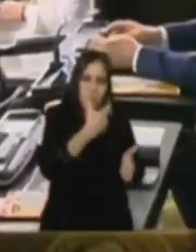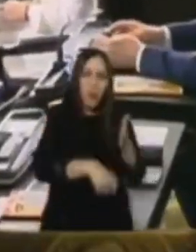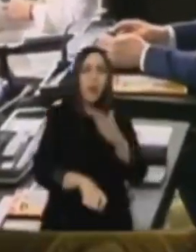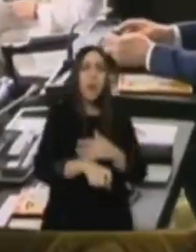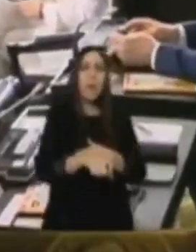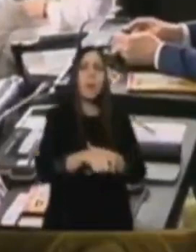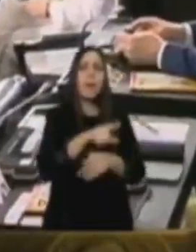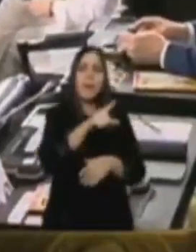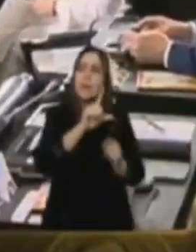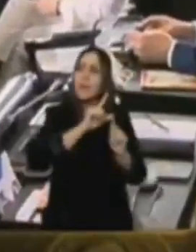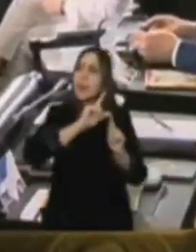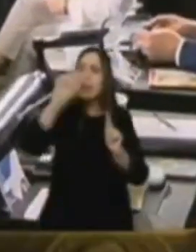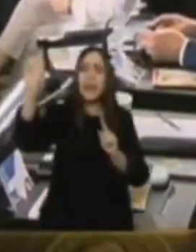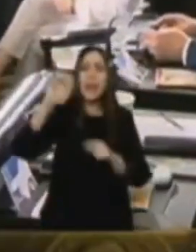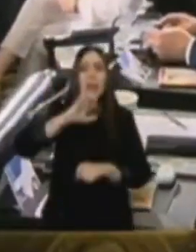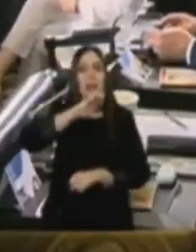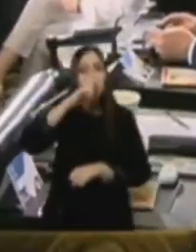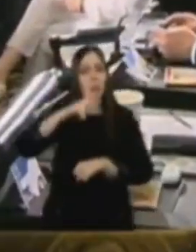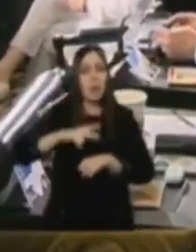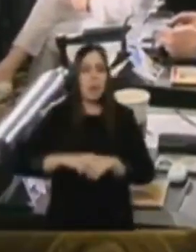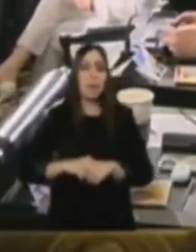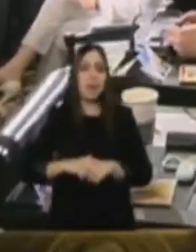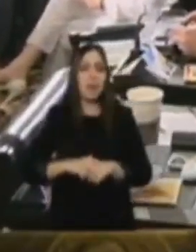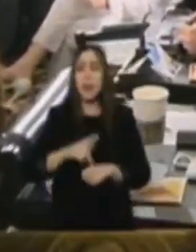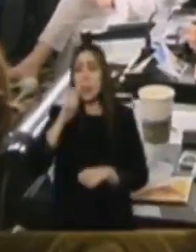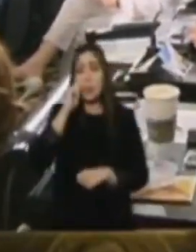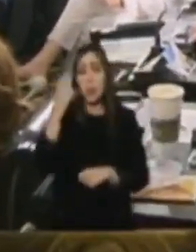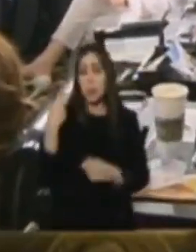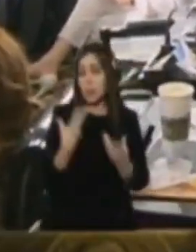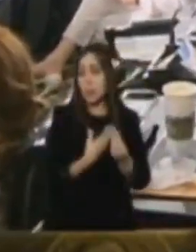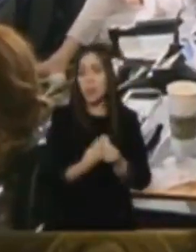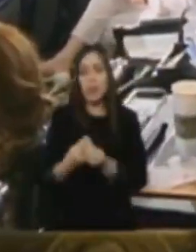a Europa, aunque no me lleve.